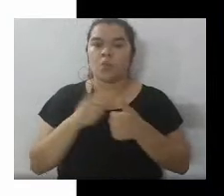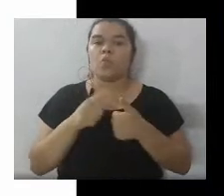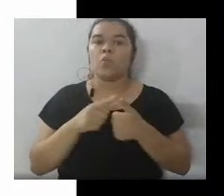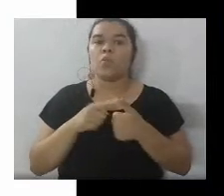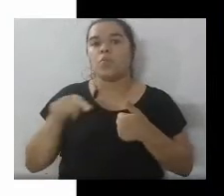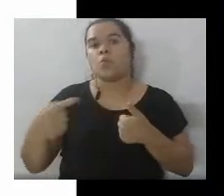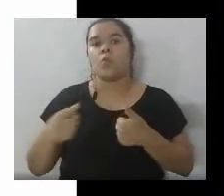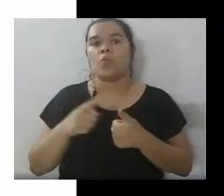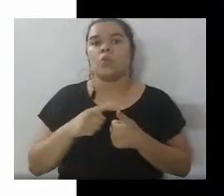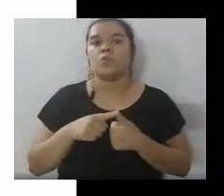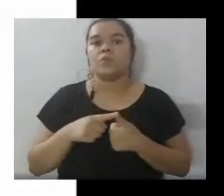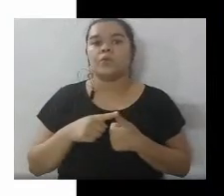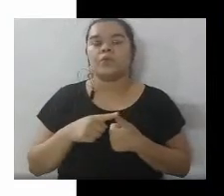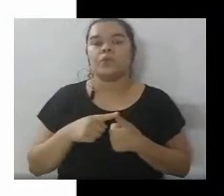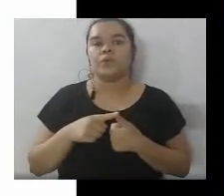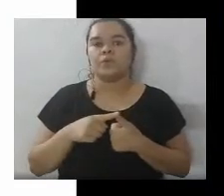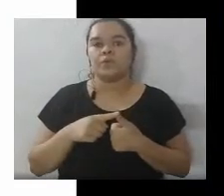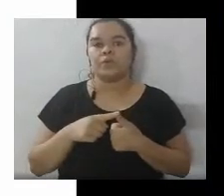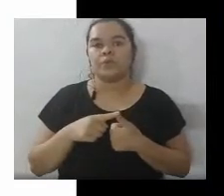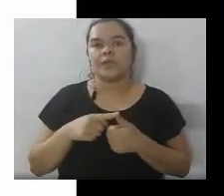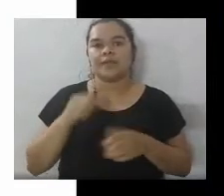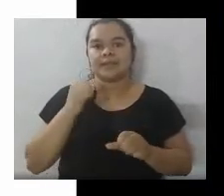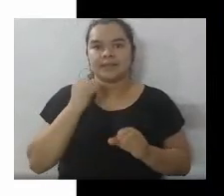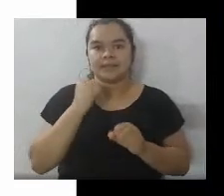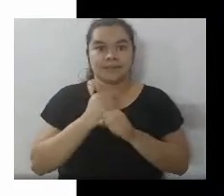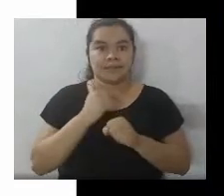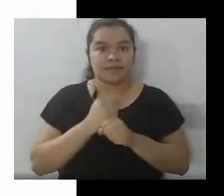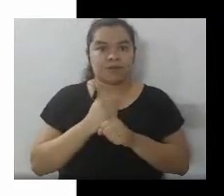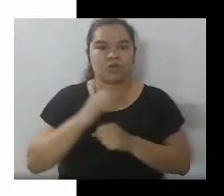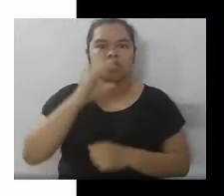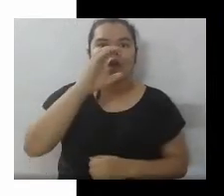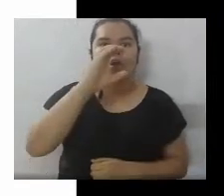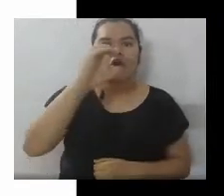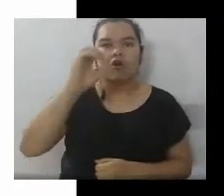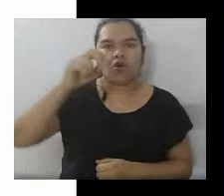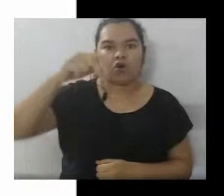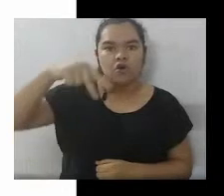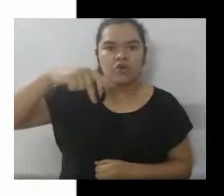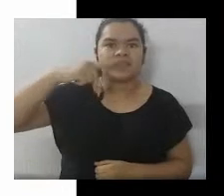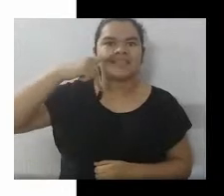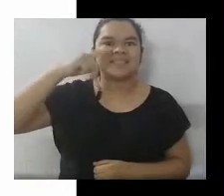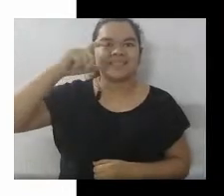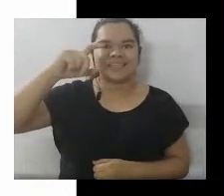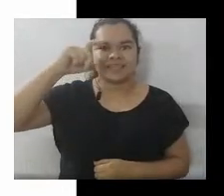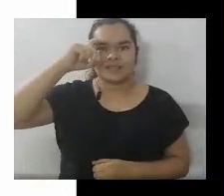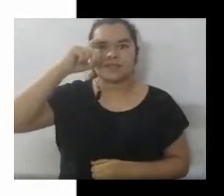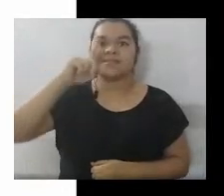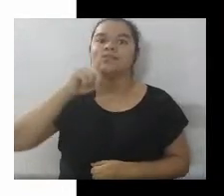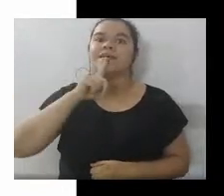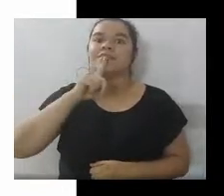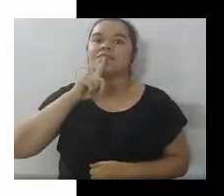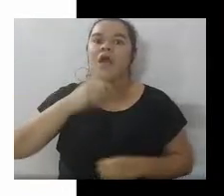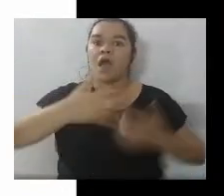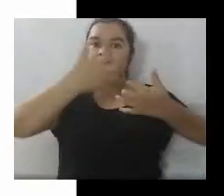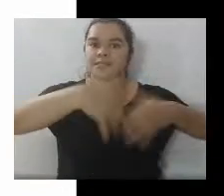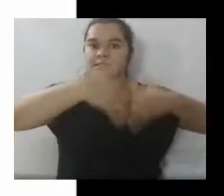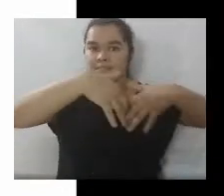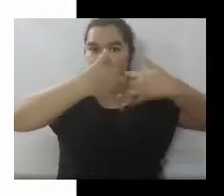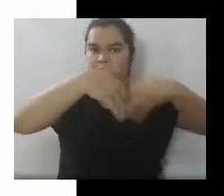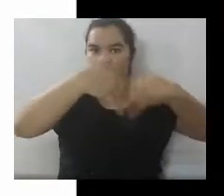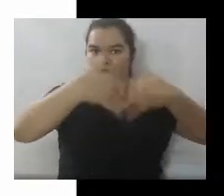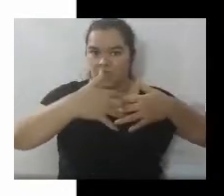actividad que tiene que ver con ISET. Administramos sistemas, al igual que Darío, administramos